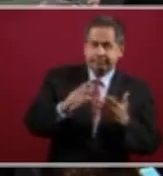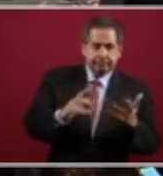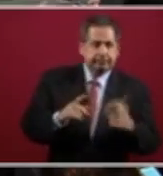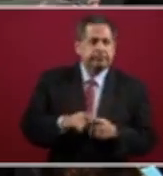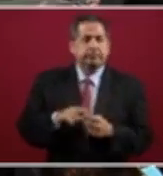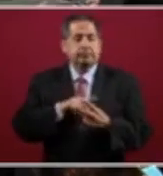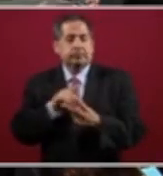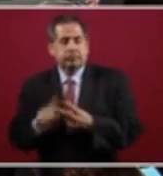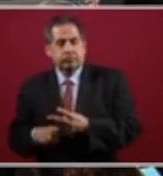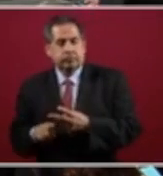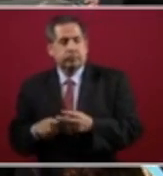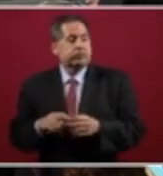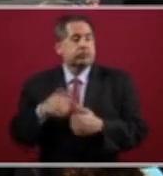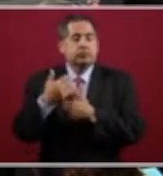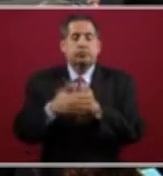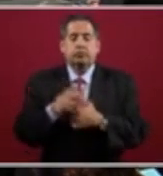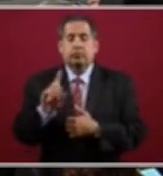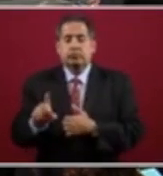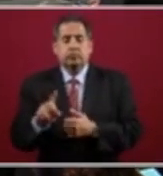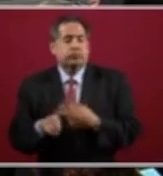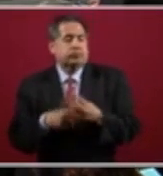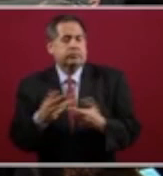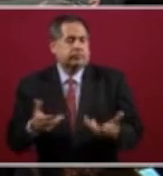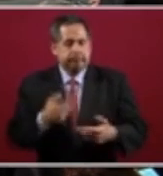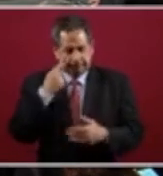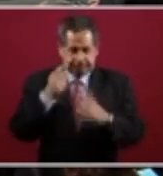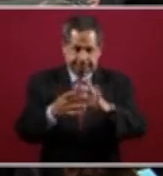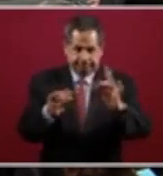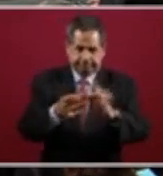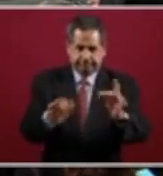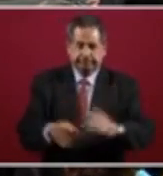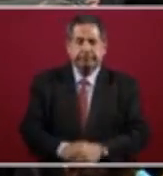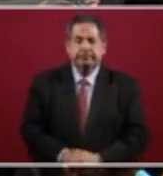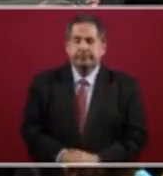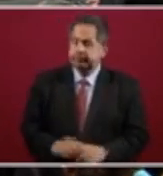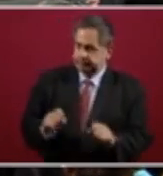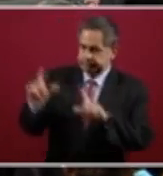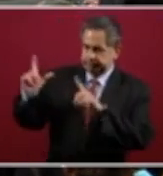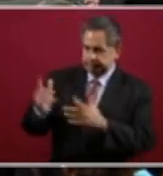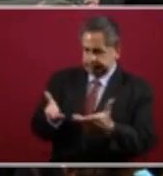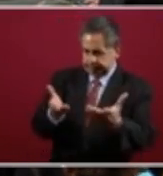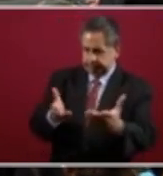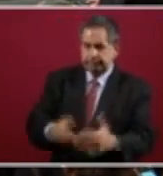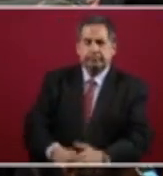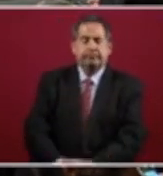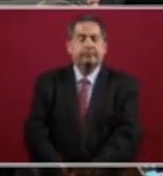instituto respecto a la subasta del próximo domingo. Si fueran tan amables, por favor.